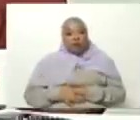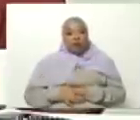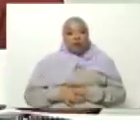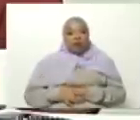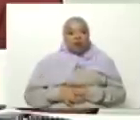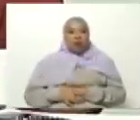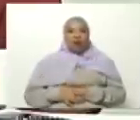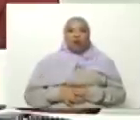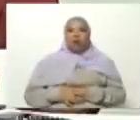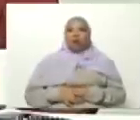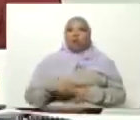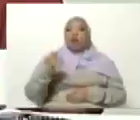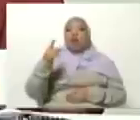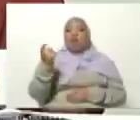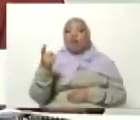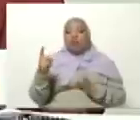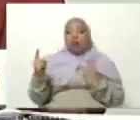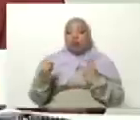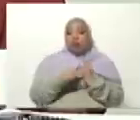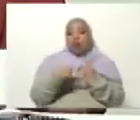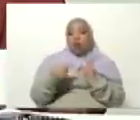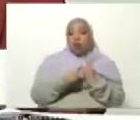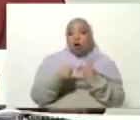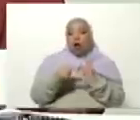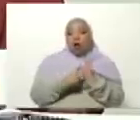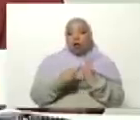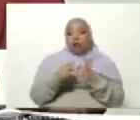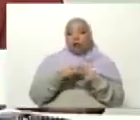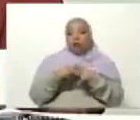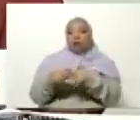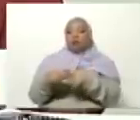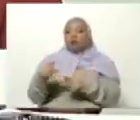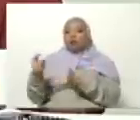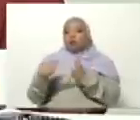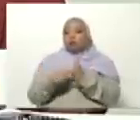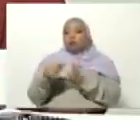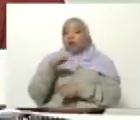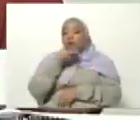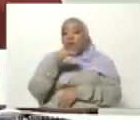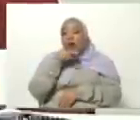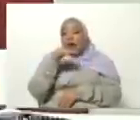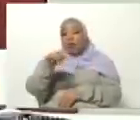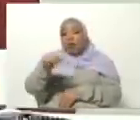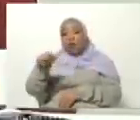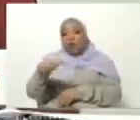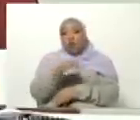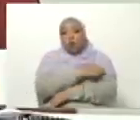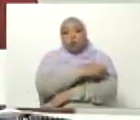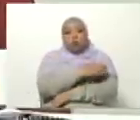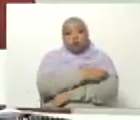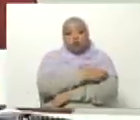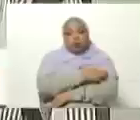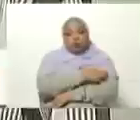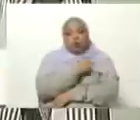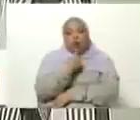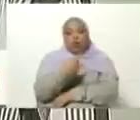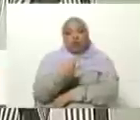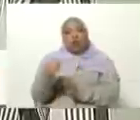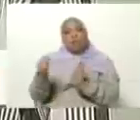quedaron debiendo ellos sus amigos de la oposición, que no le entregaron en su momento, por eso debe ser que está brava, ¿ves? Ella dio una declaración un día,